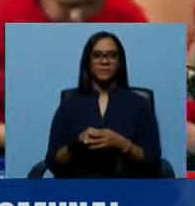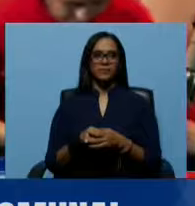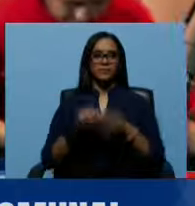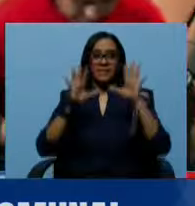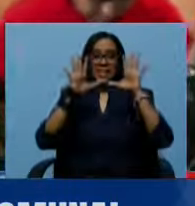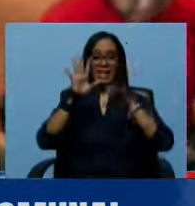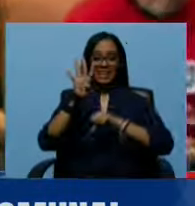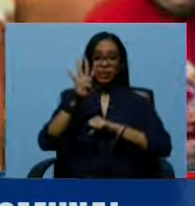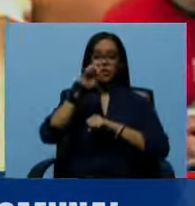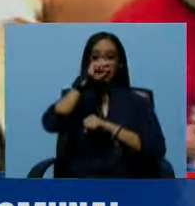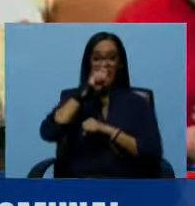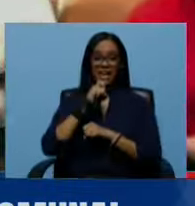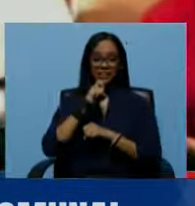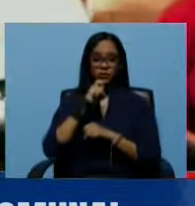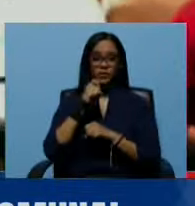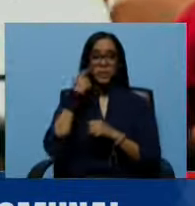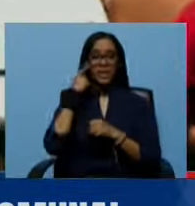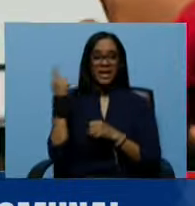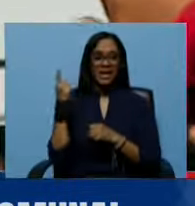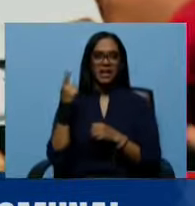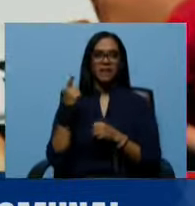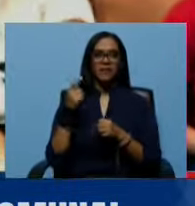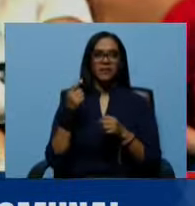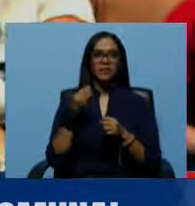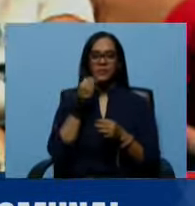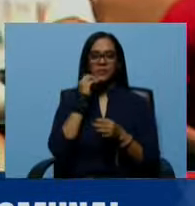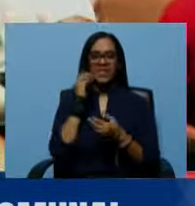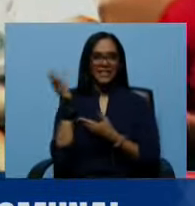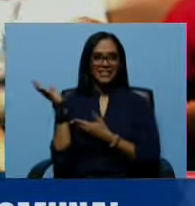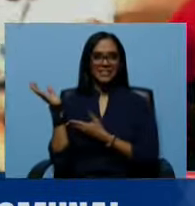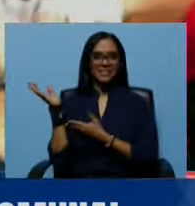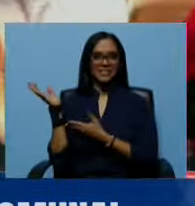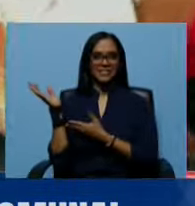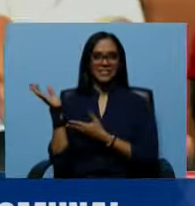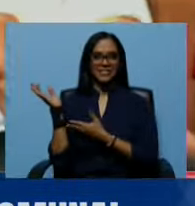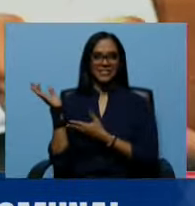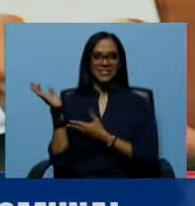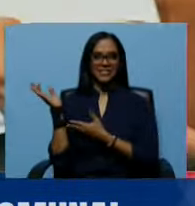14 años, María, mira, una muchacha. ¿Ah?